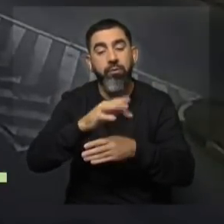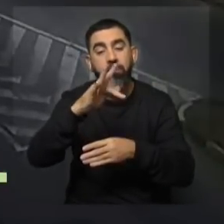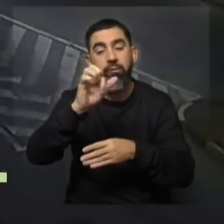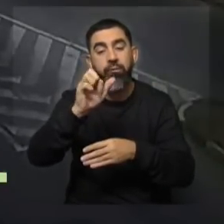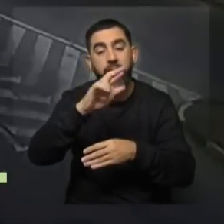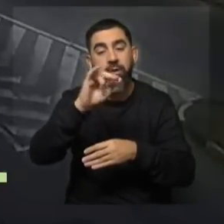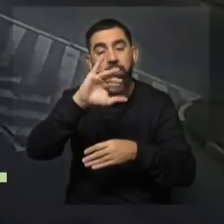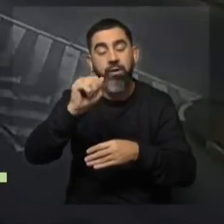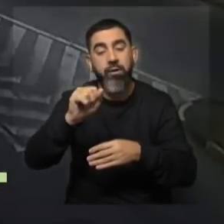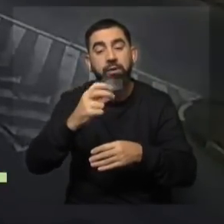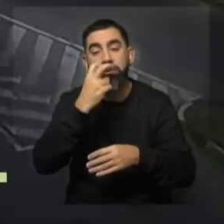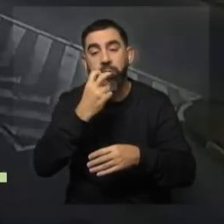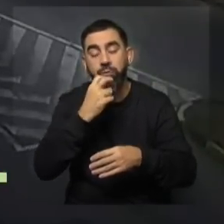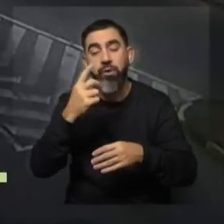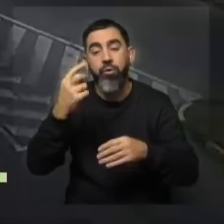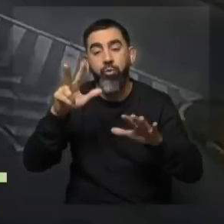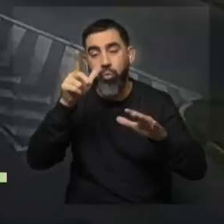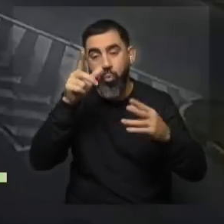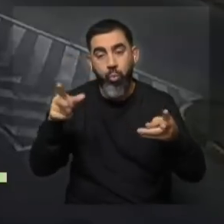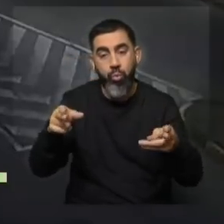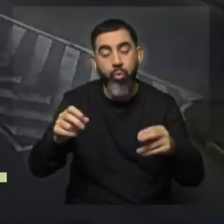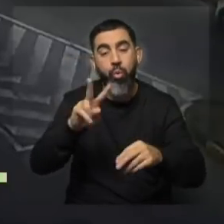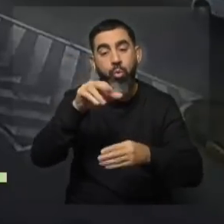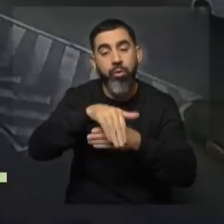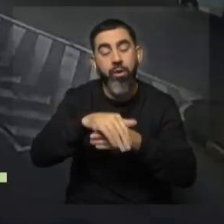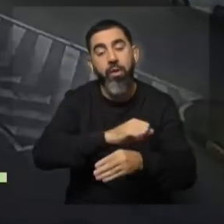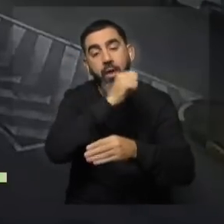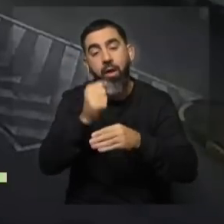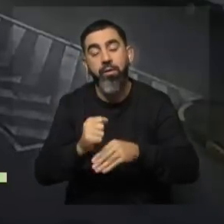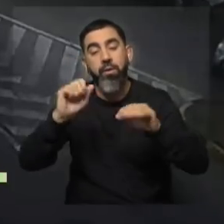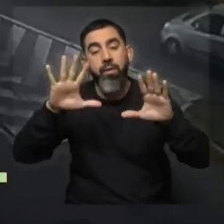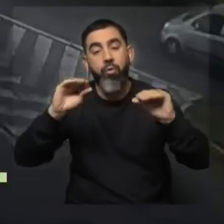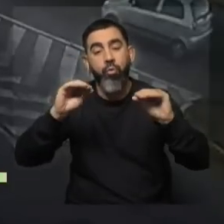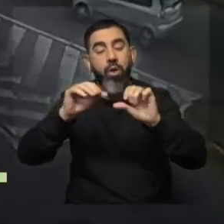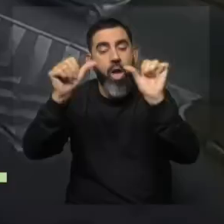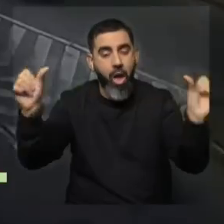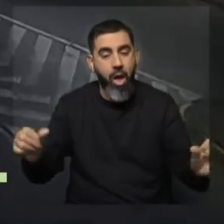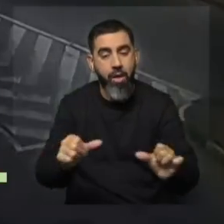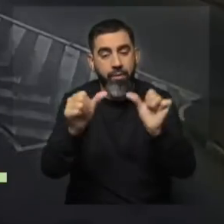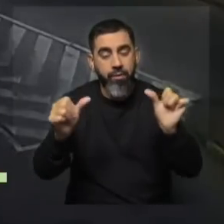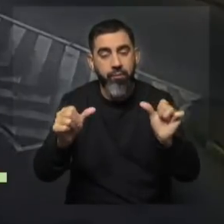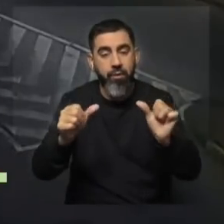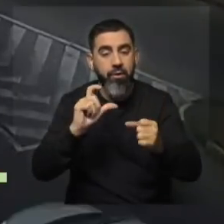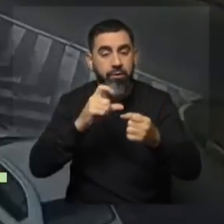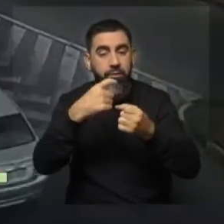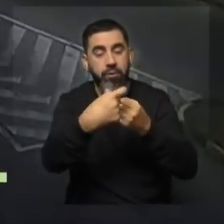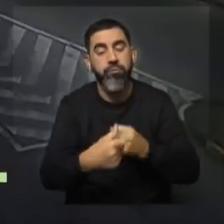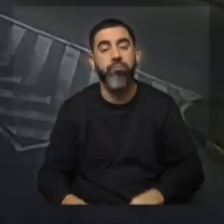Ferreira aldunate entre San José y 18 de julio de dos de la tarde a 22 por una actividad sindical